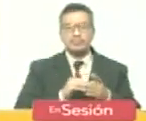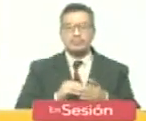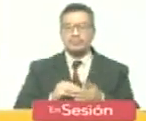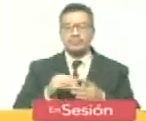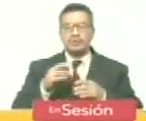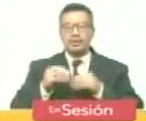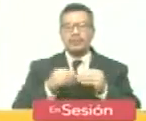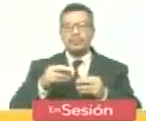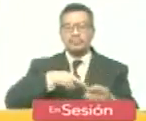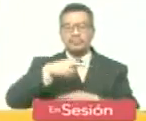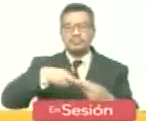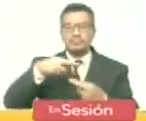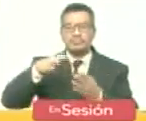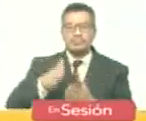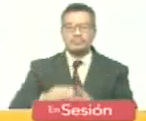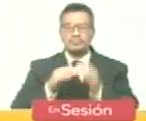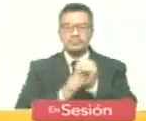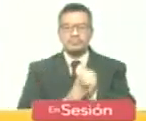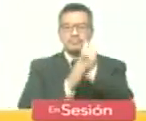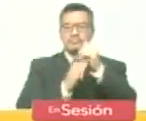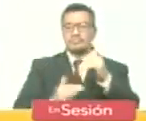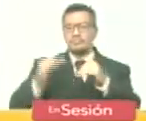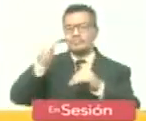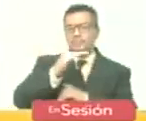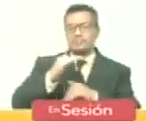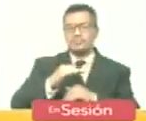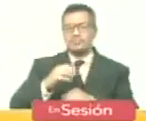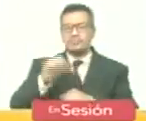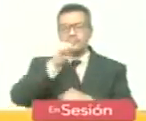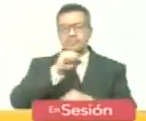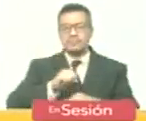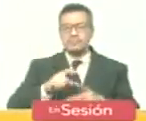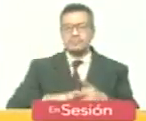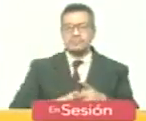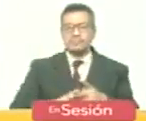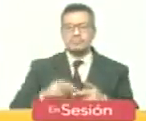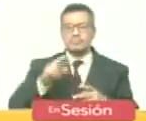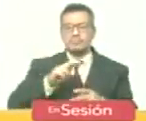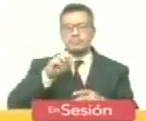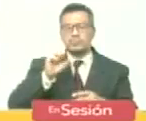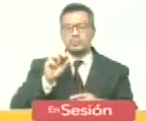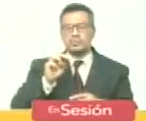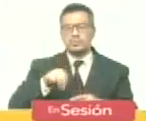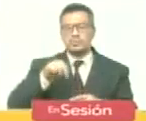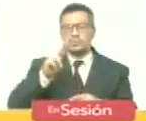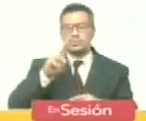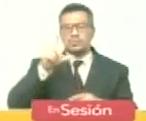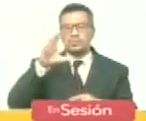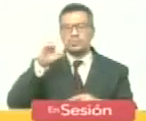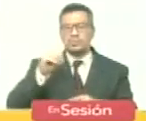revolucionarios que encabezaba otro grande del siglo XX, como era don Rómulo Betancur.